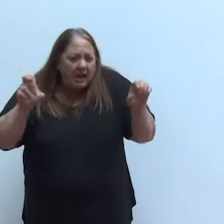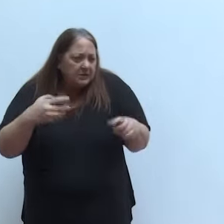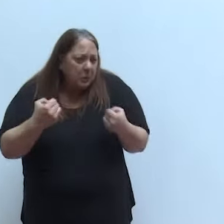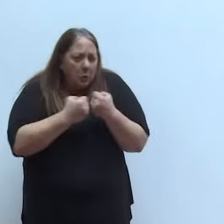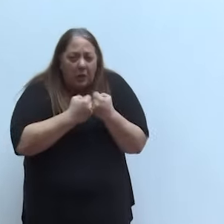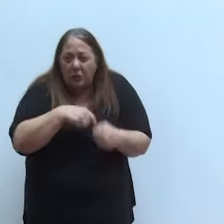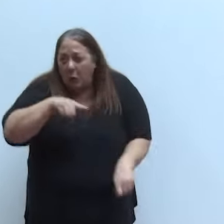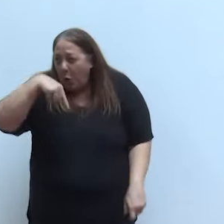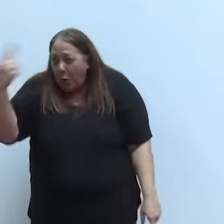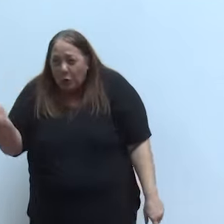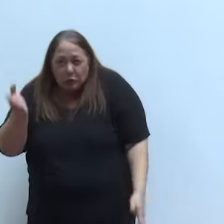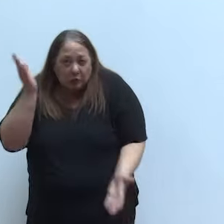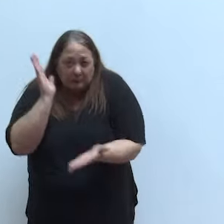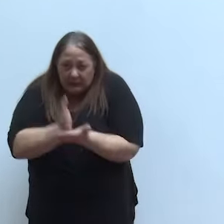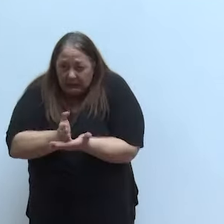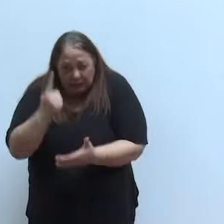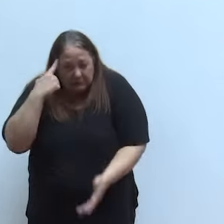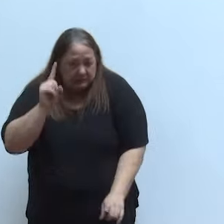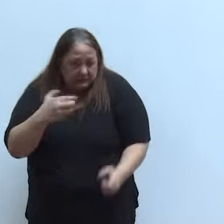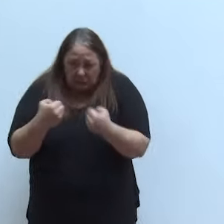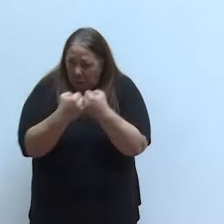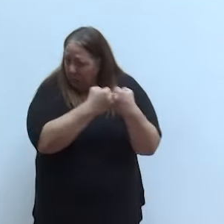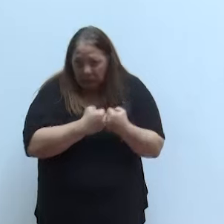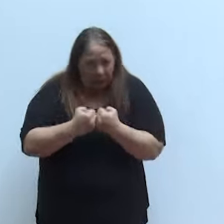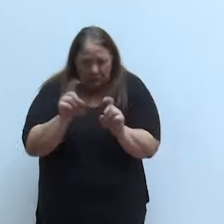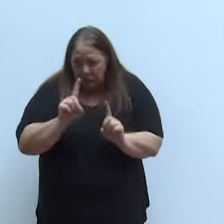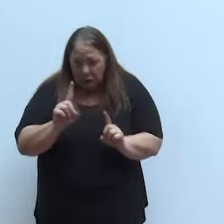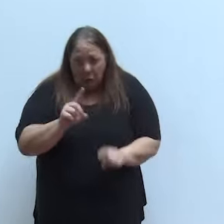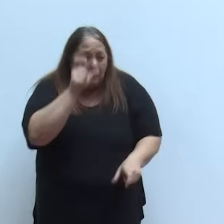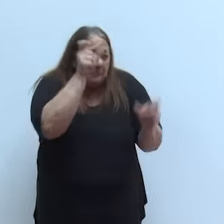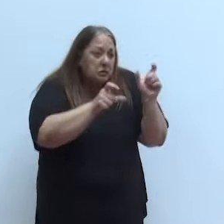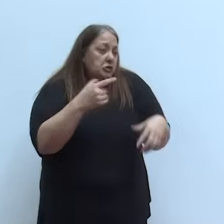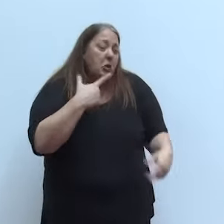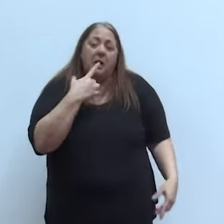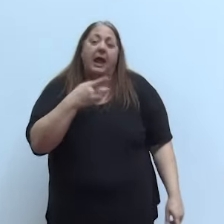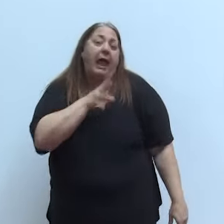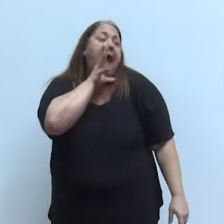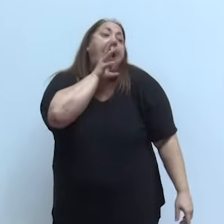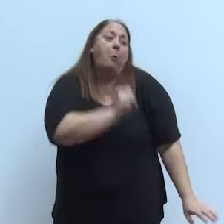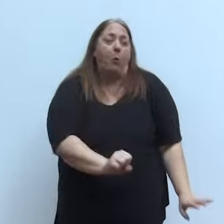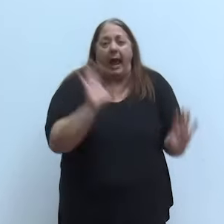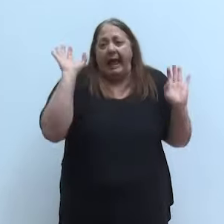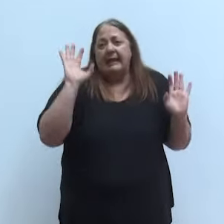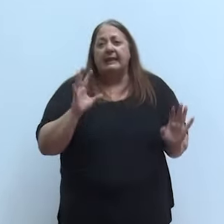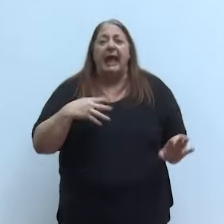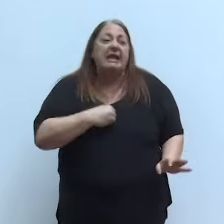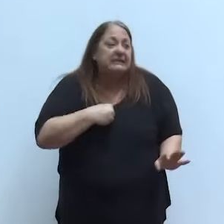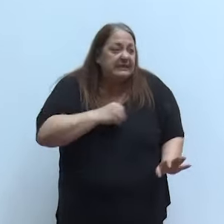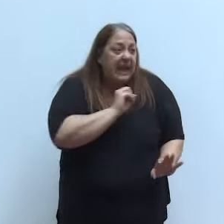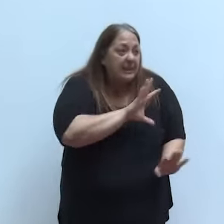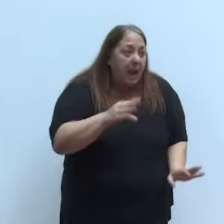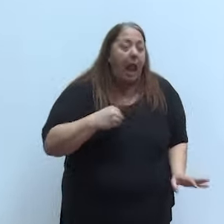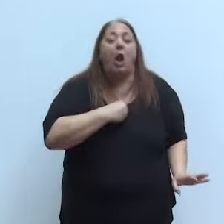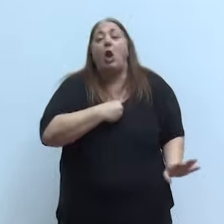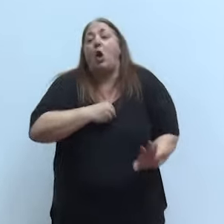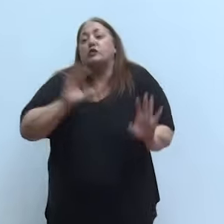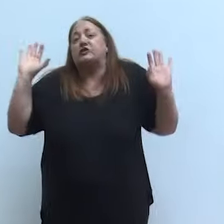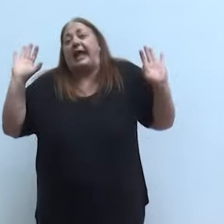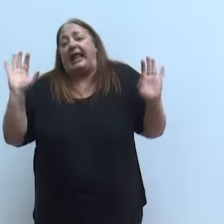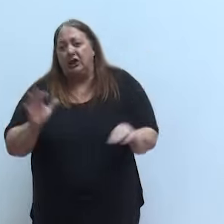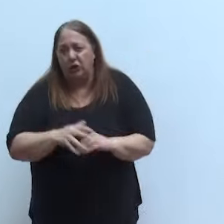mitad piensa que no que la gente tiene que bancarse lo que se diga y que no importa que se mal etcétera es